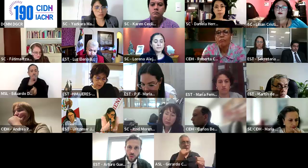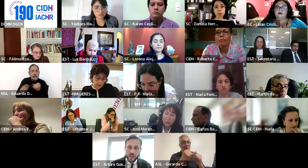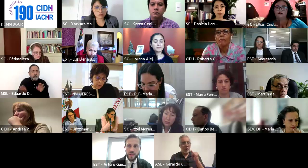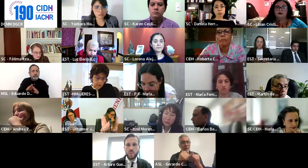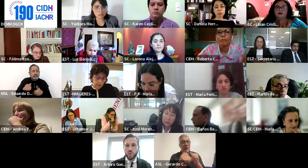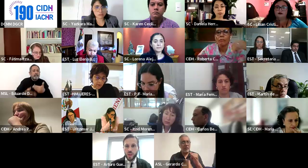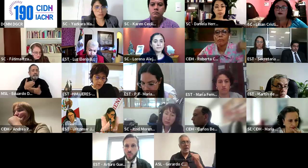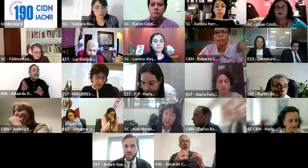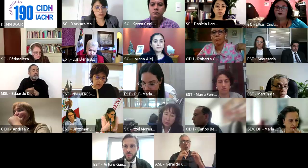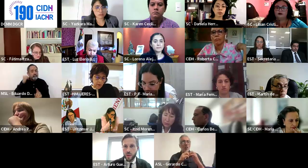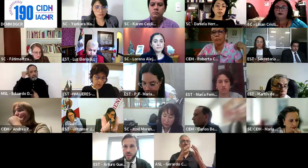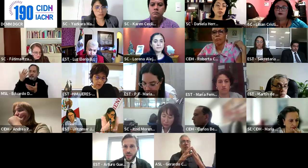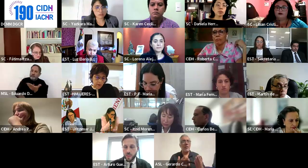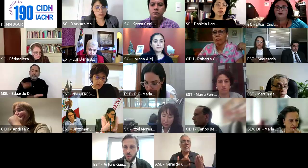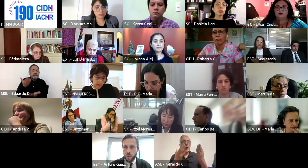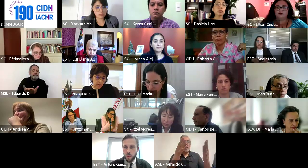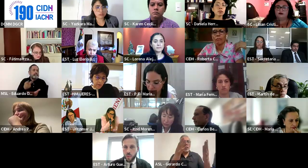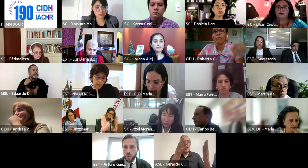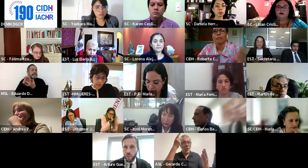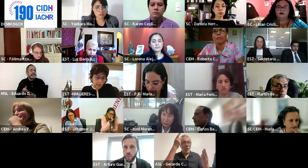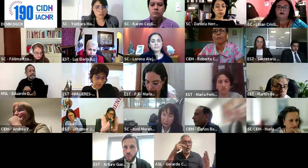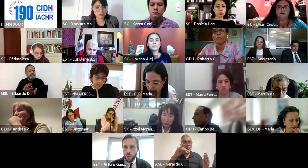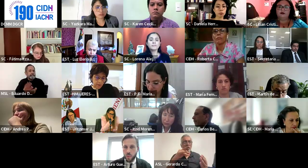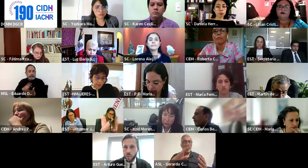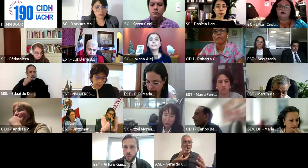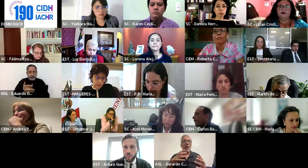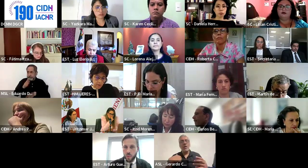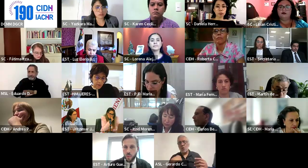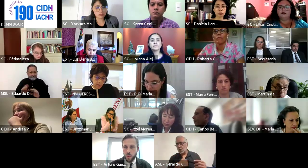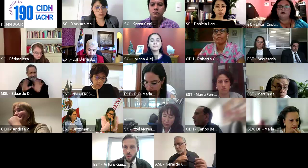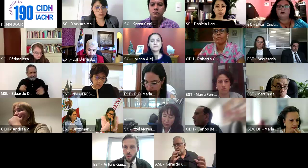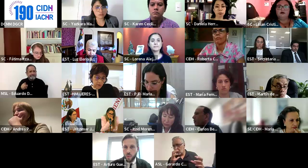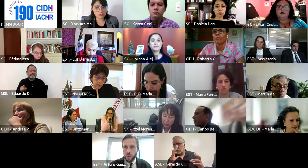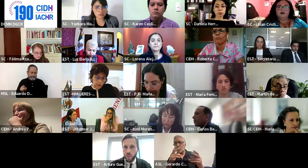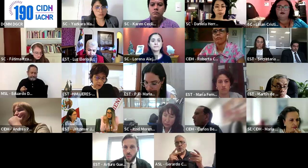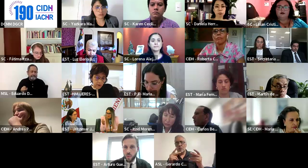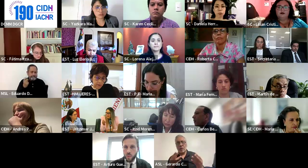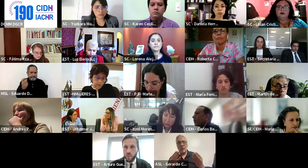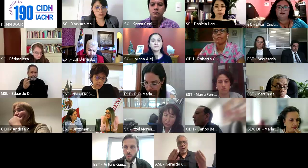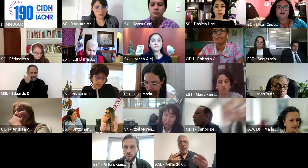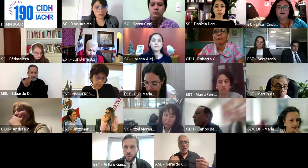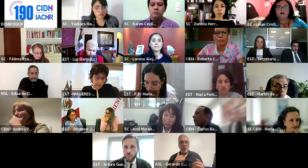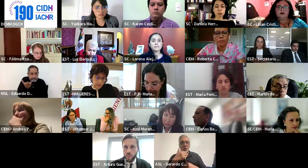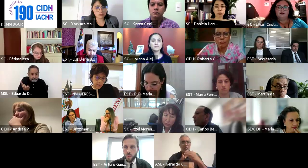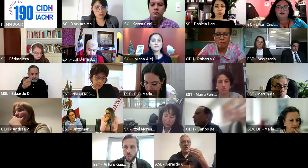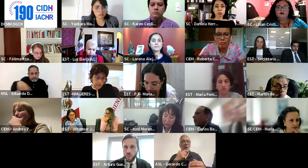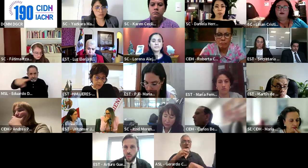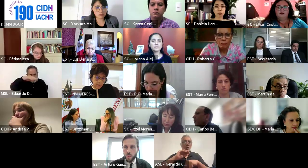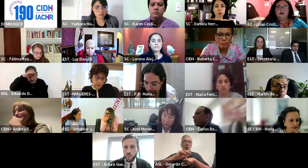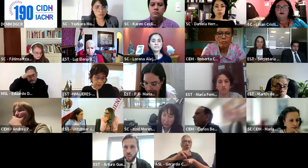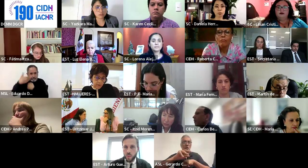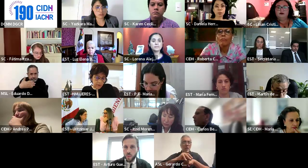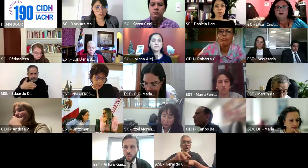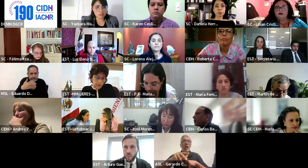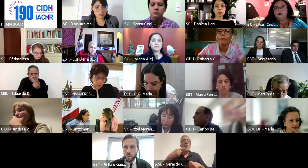es construir propuestas de política pública con tramos de responsabilidad muy claros, mismos que queremos someter a un proceso de consulta precisamente